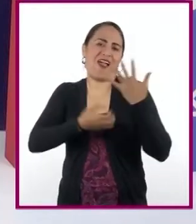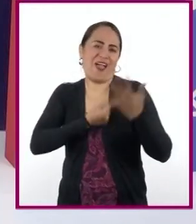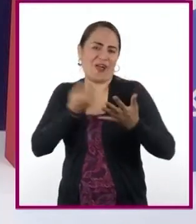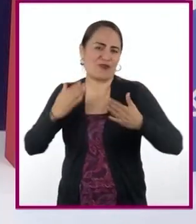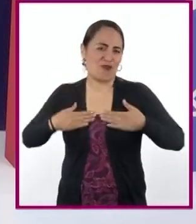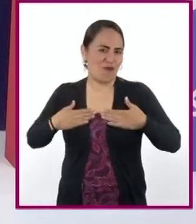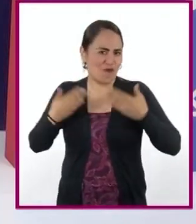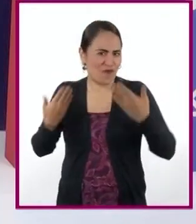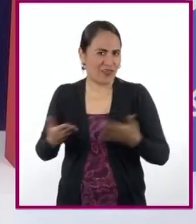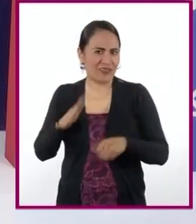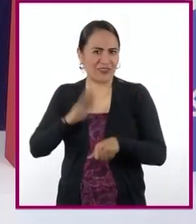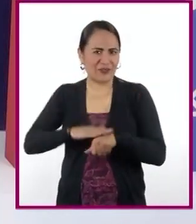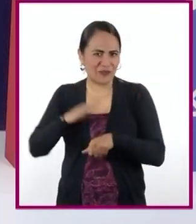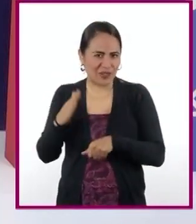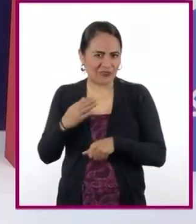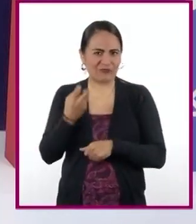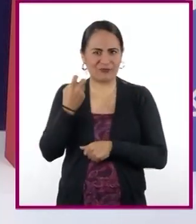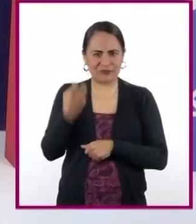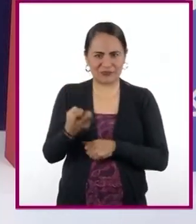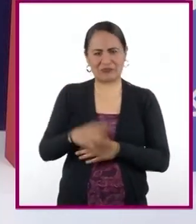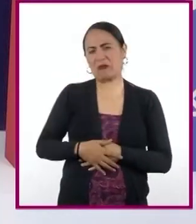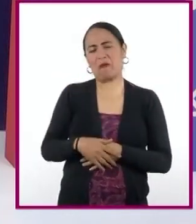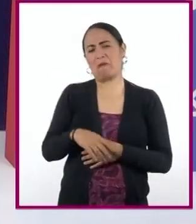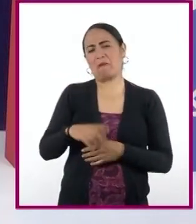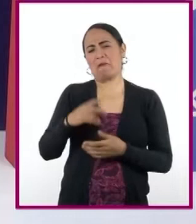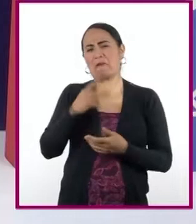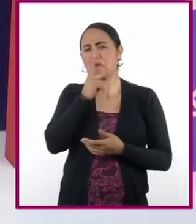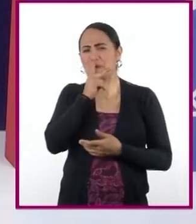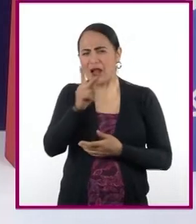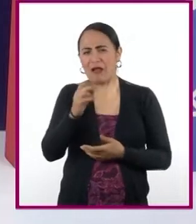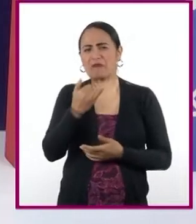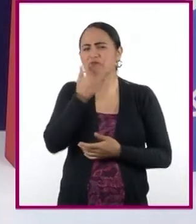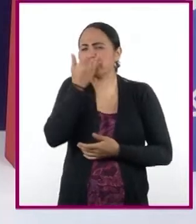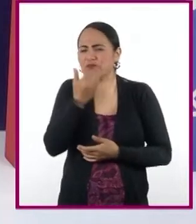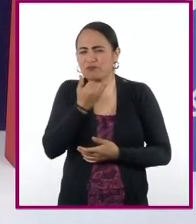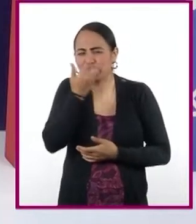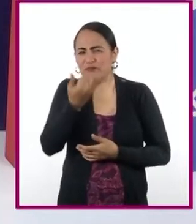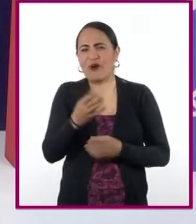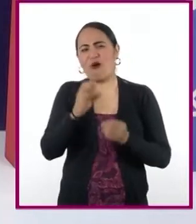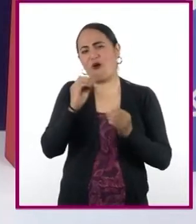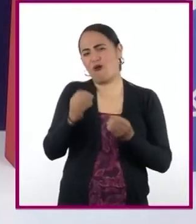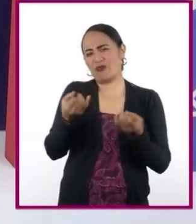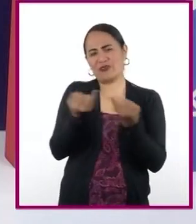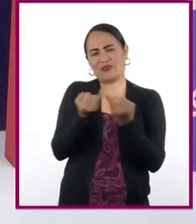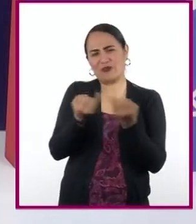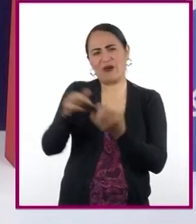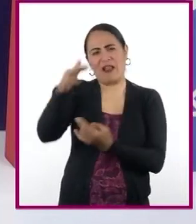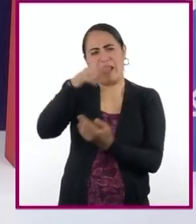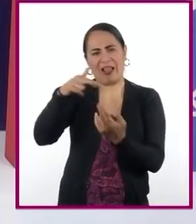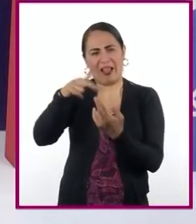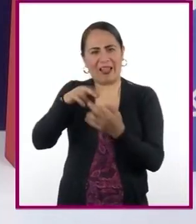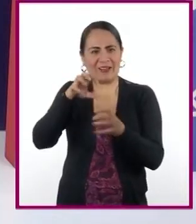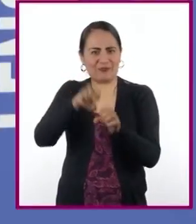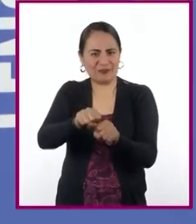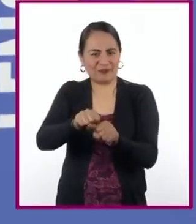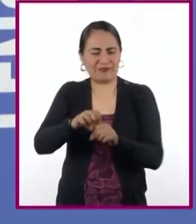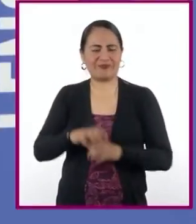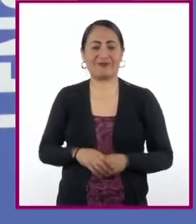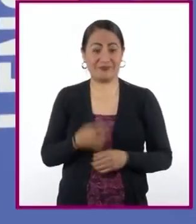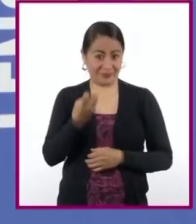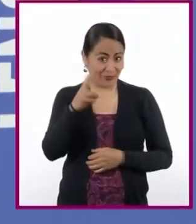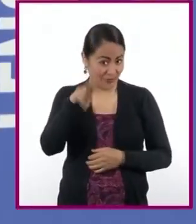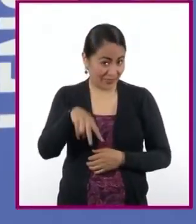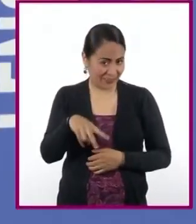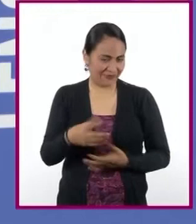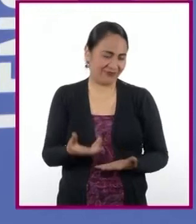confianza, por lo que nos permitimos utilizar muletillas, redundancias o algunos regionalismos. ¿No es cierto? Sin